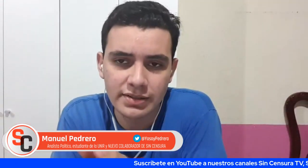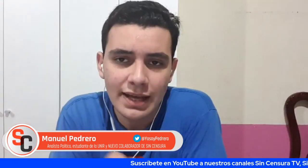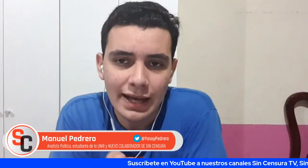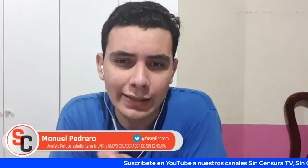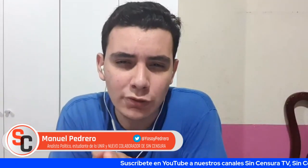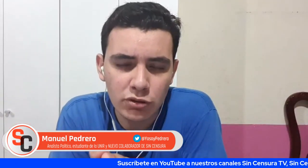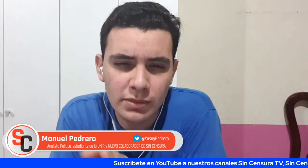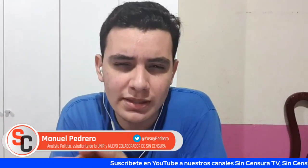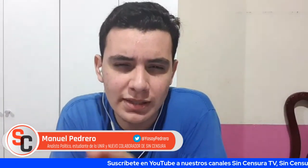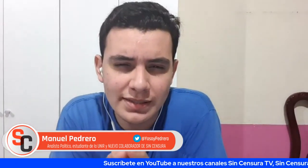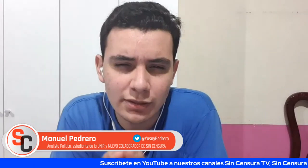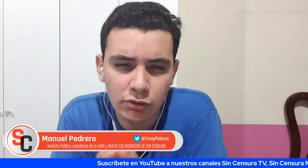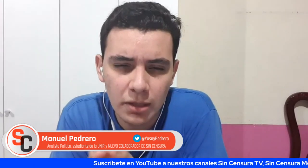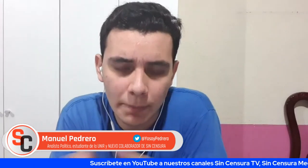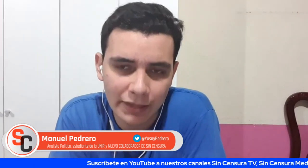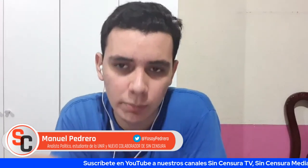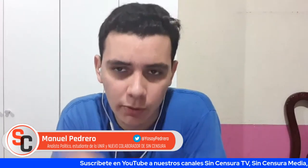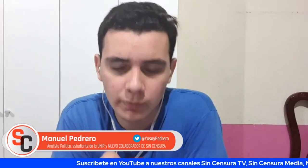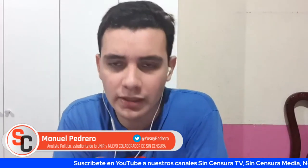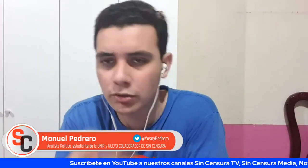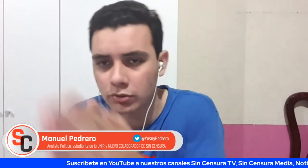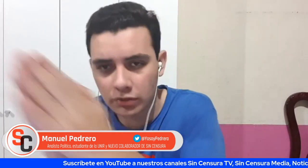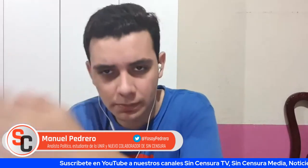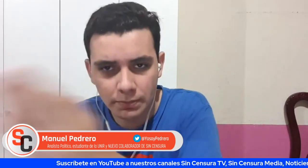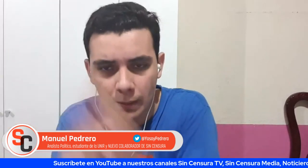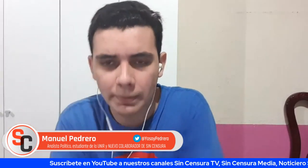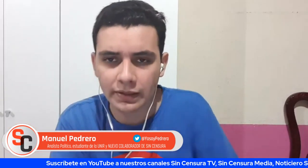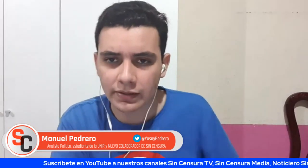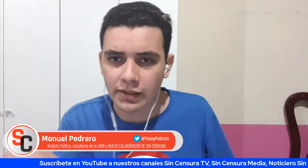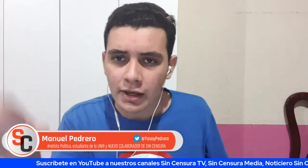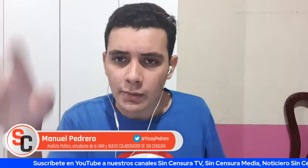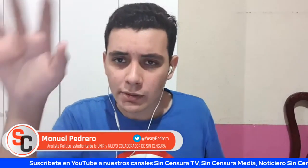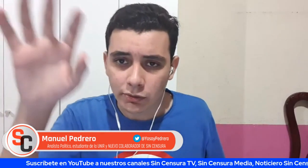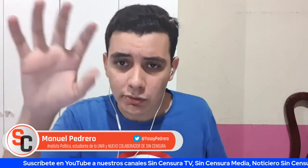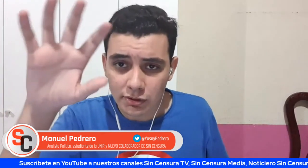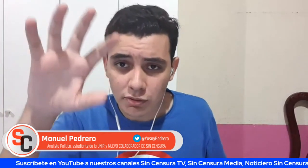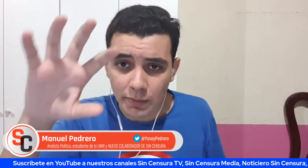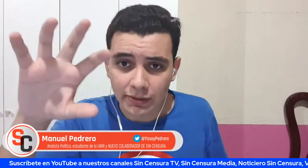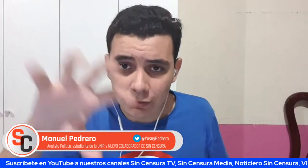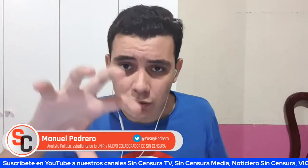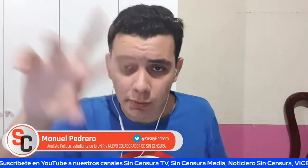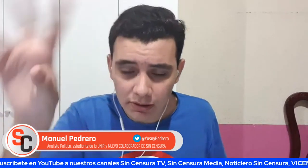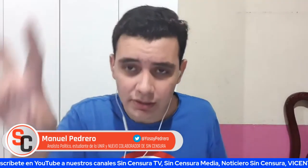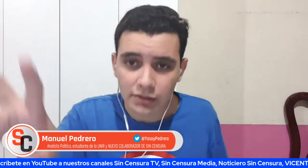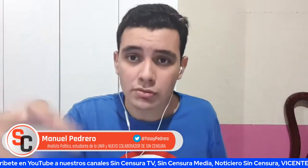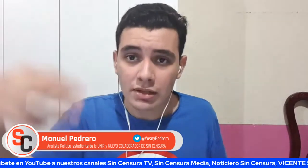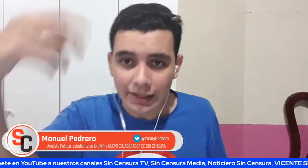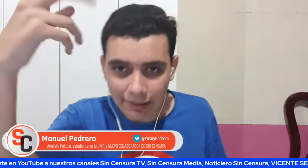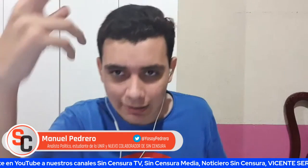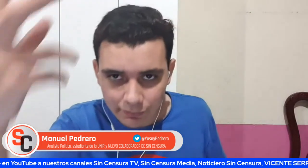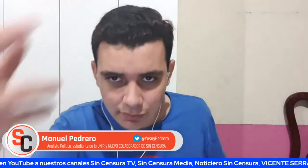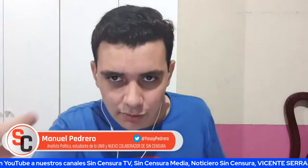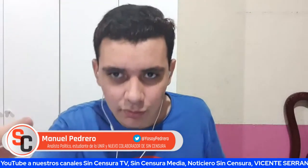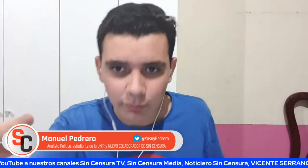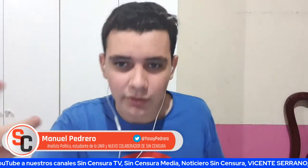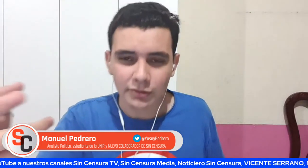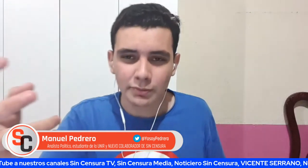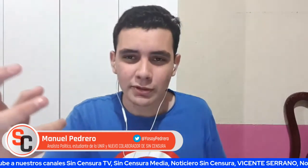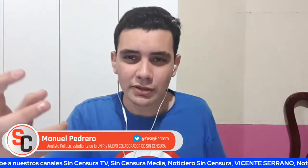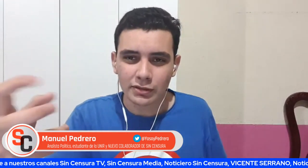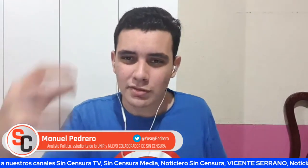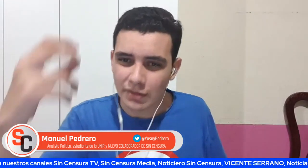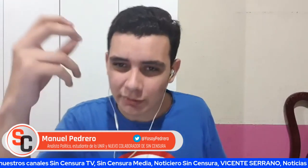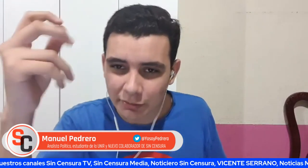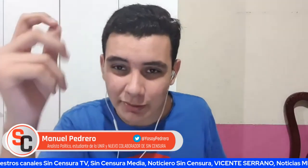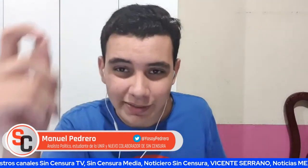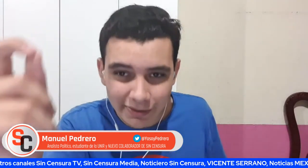que de plano diga, está mintiendo? Por supuesto que no, es decir, eso es algo comprobable. Hacen un servicio durante